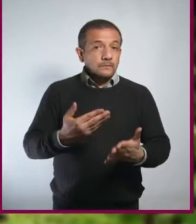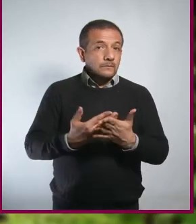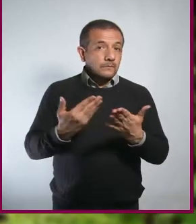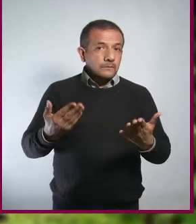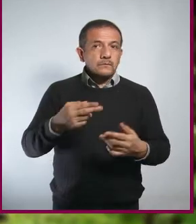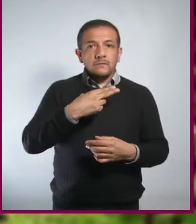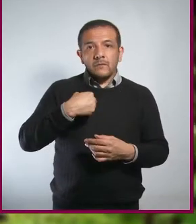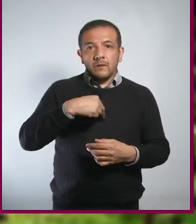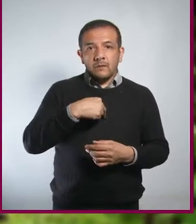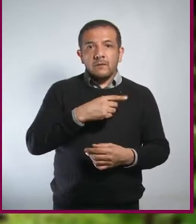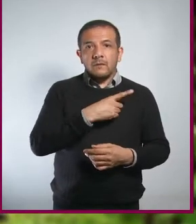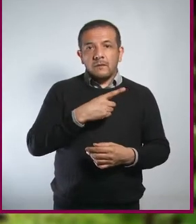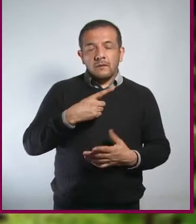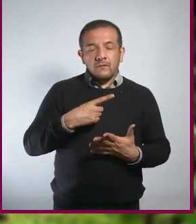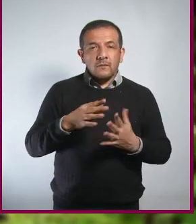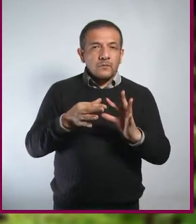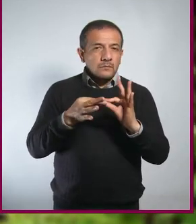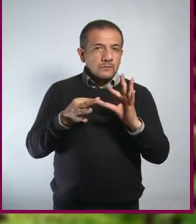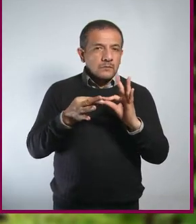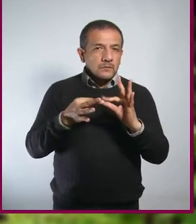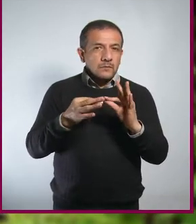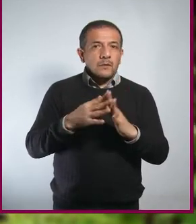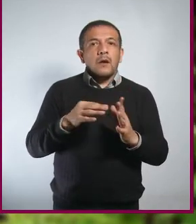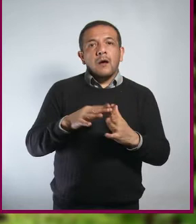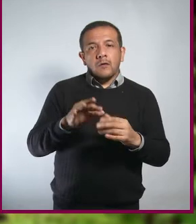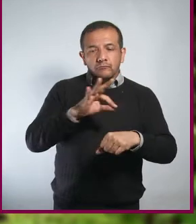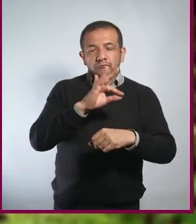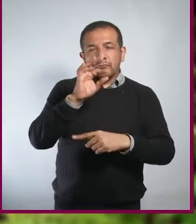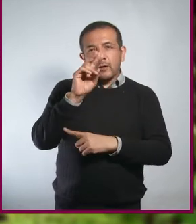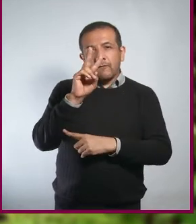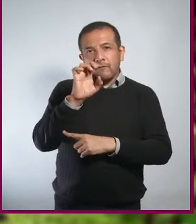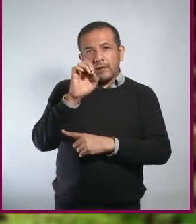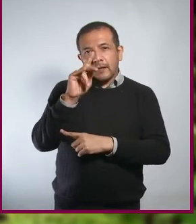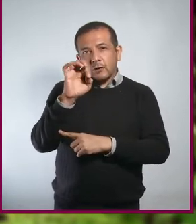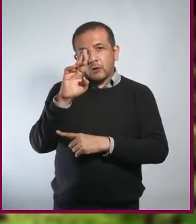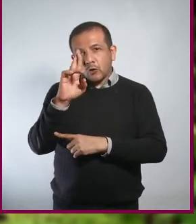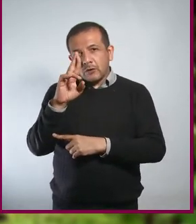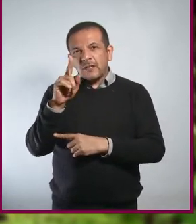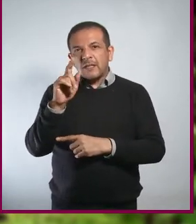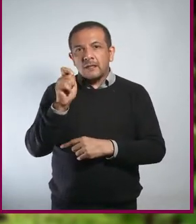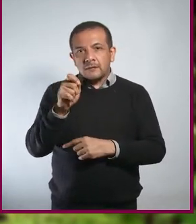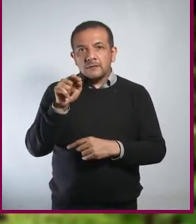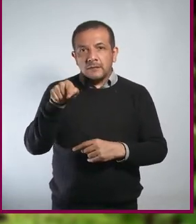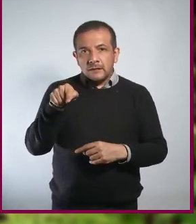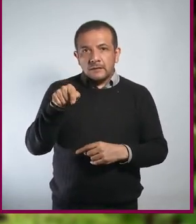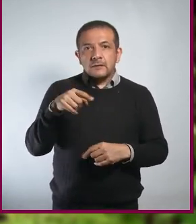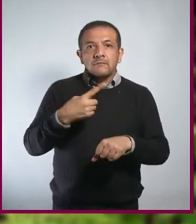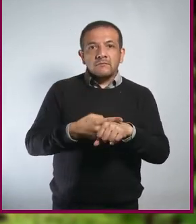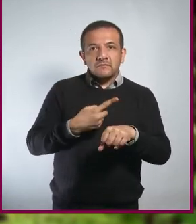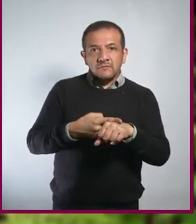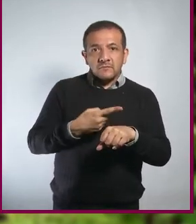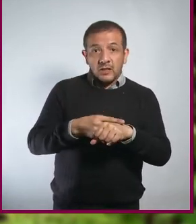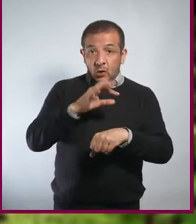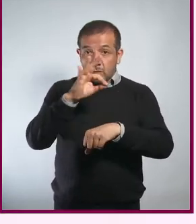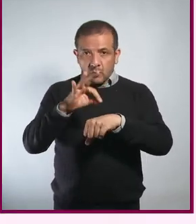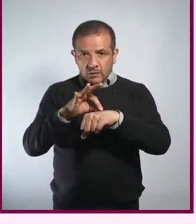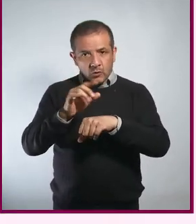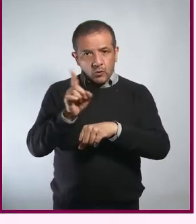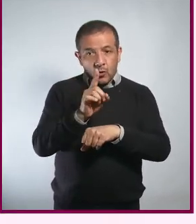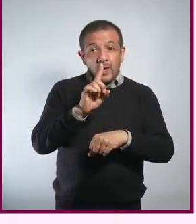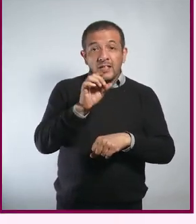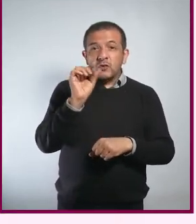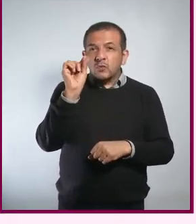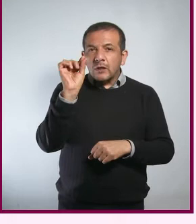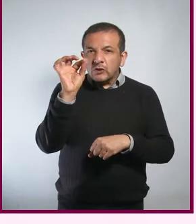Ahora hablaremos de otra enfermedad transmitida por vector. En este caso, el vector responsable de causar la enfermedad no es un mosquito, sino